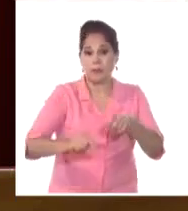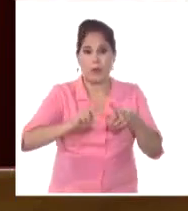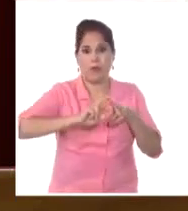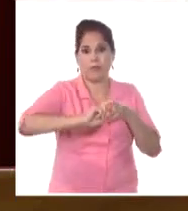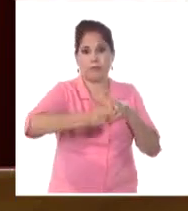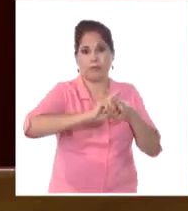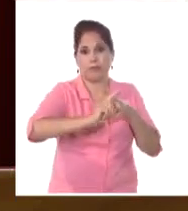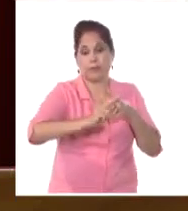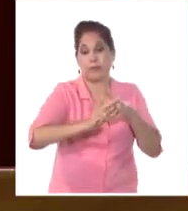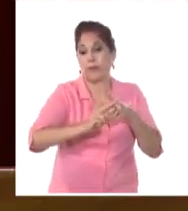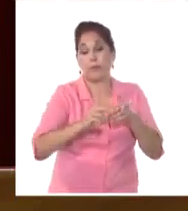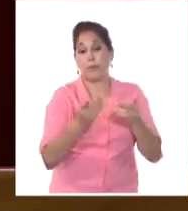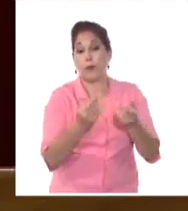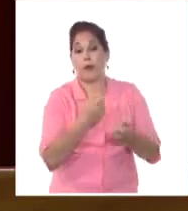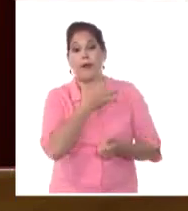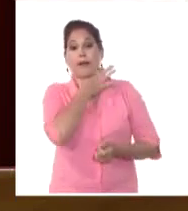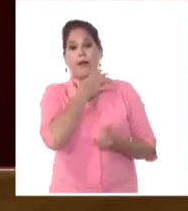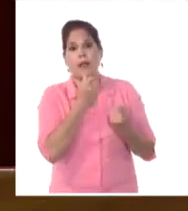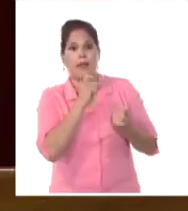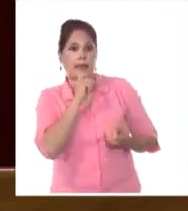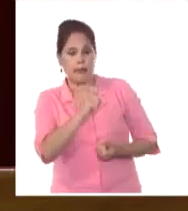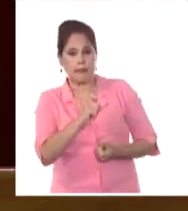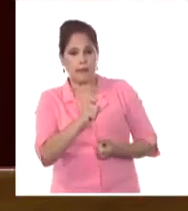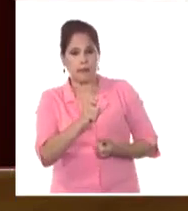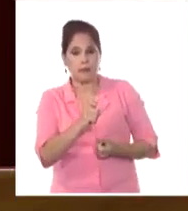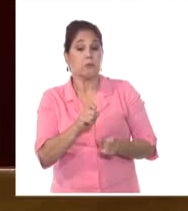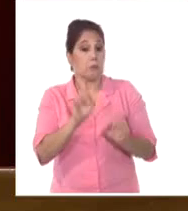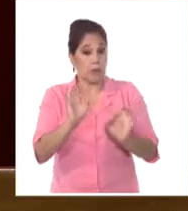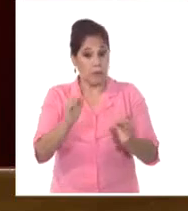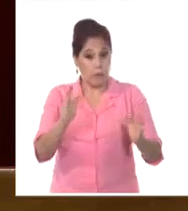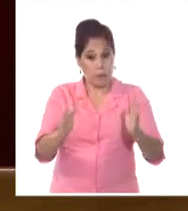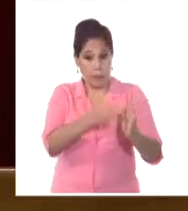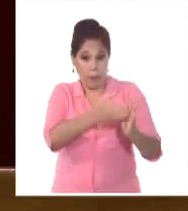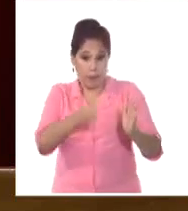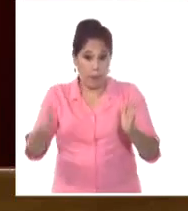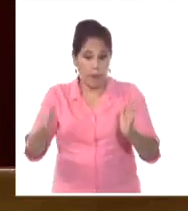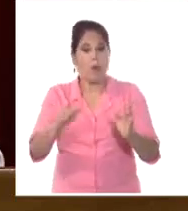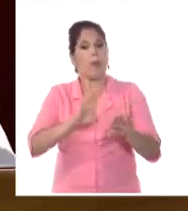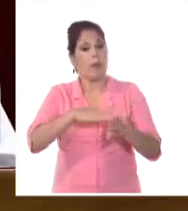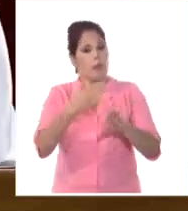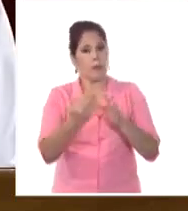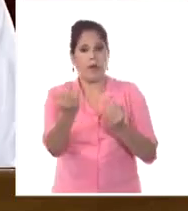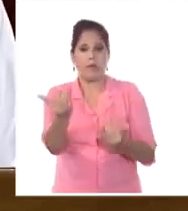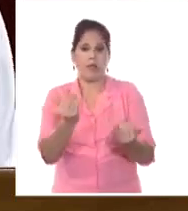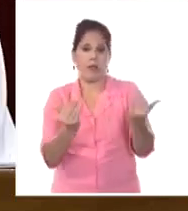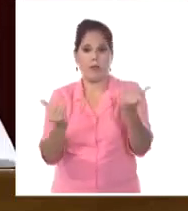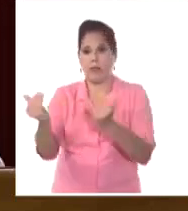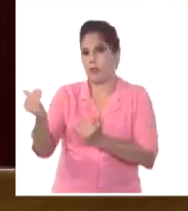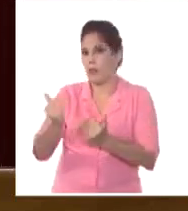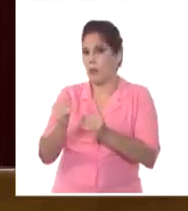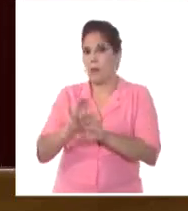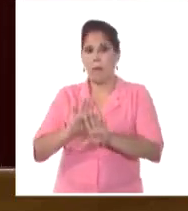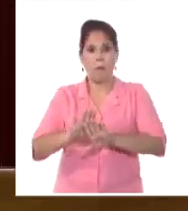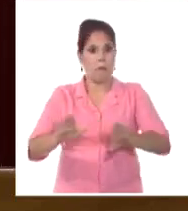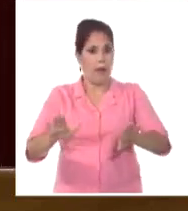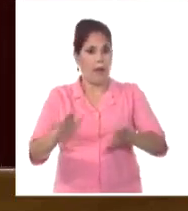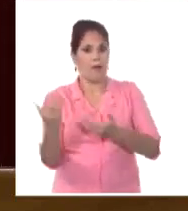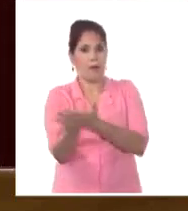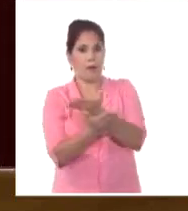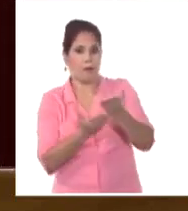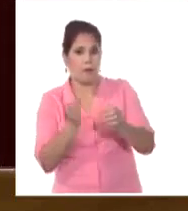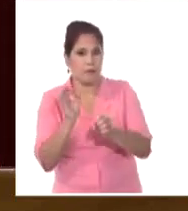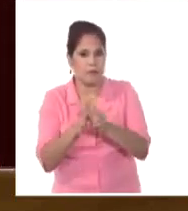y cierre, y viceversa, cómo llegó a haber periodos de invertirse el flujo migratorio cuando se abrieron los